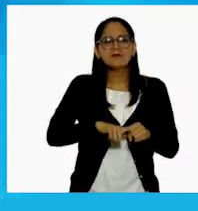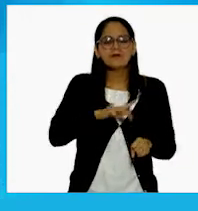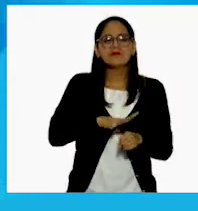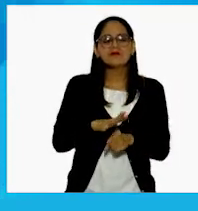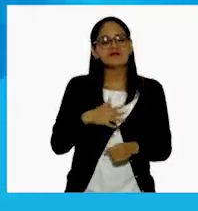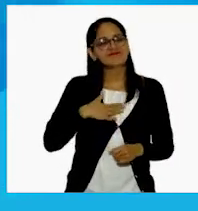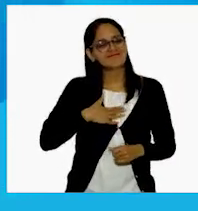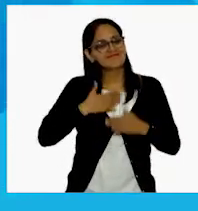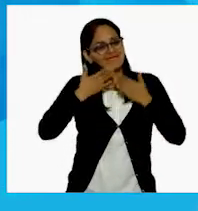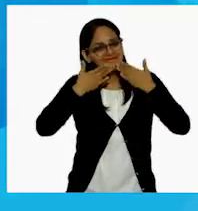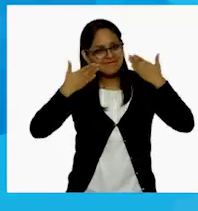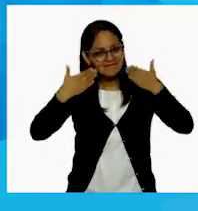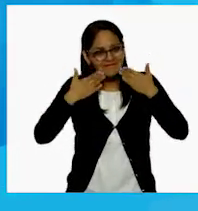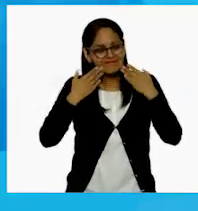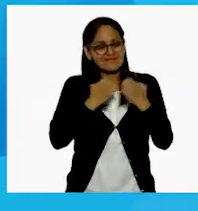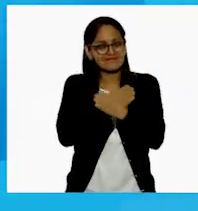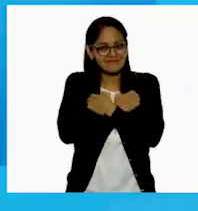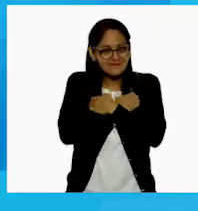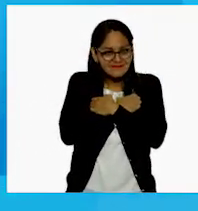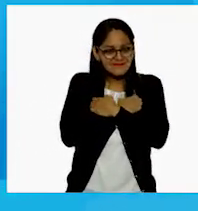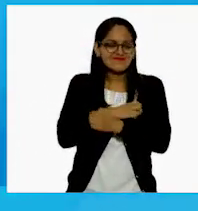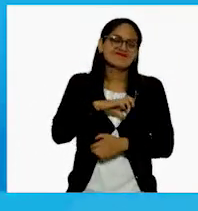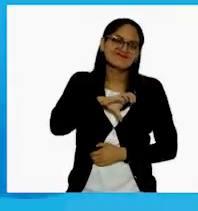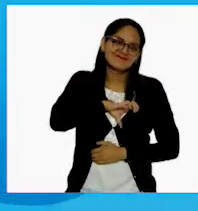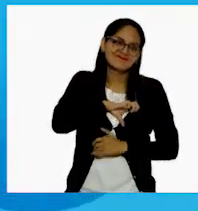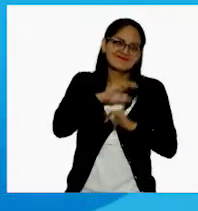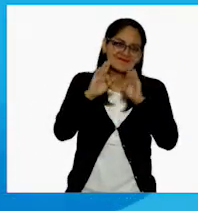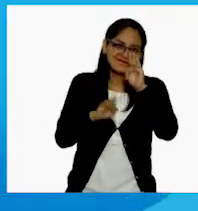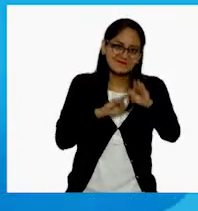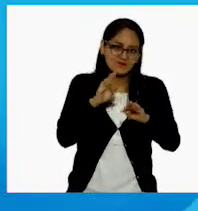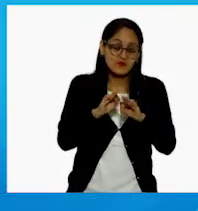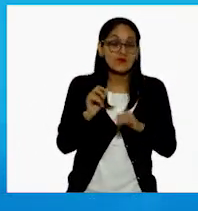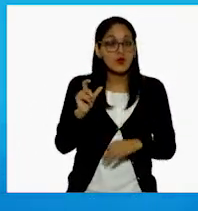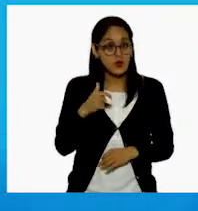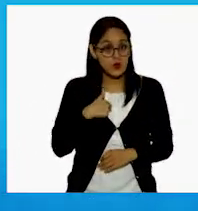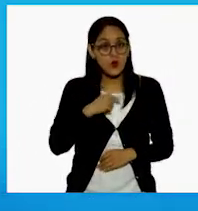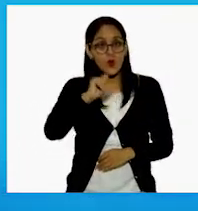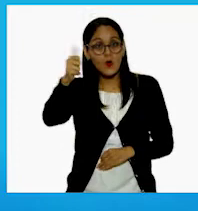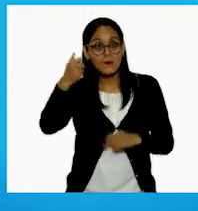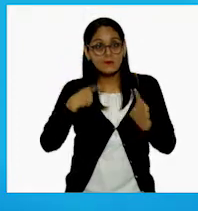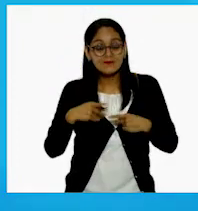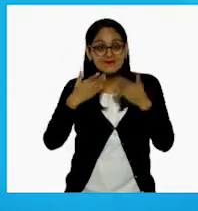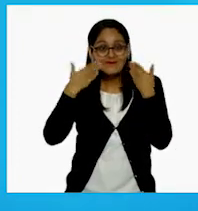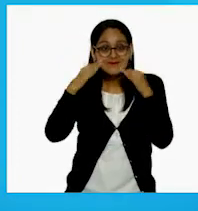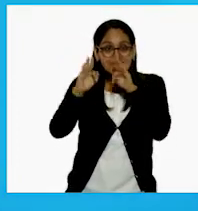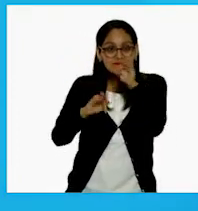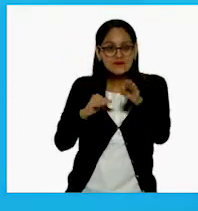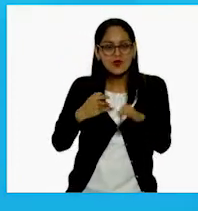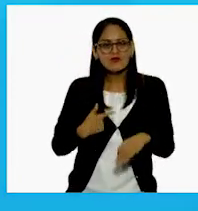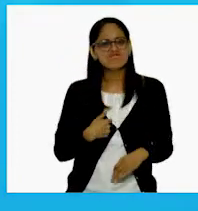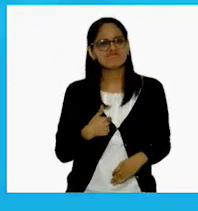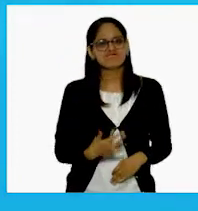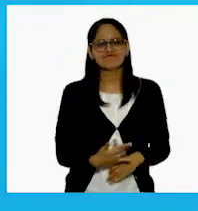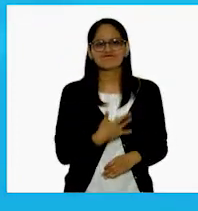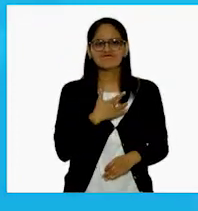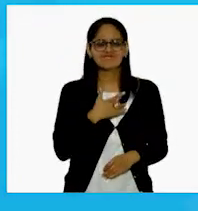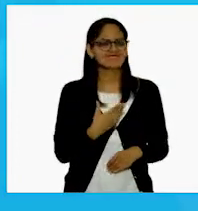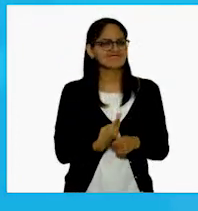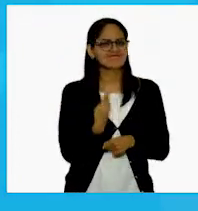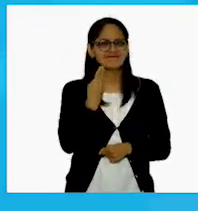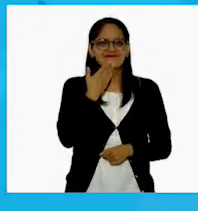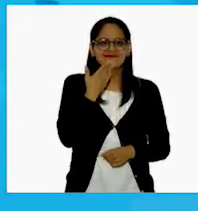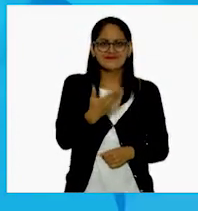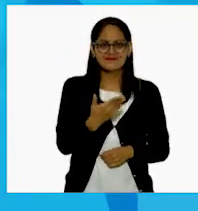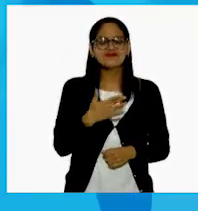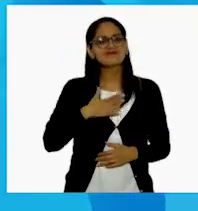ser amable, educado y cariñoso. Al ser amable con los demás, me siento muy, muy